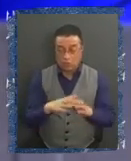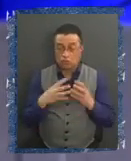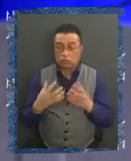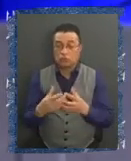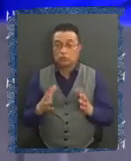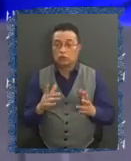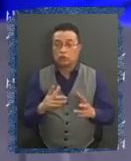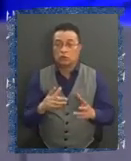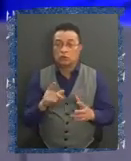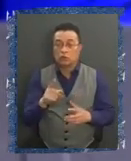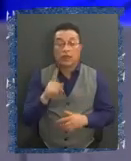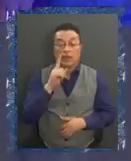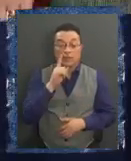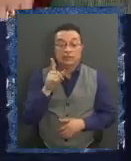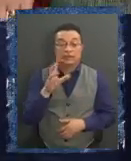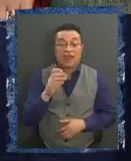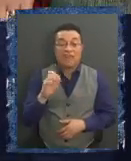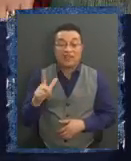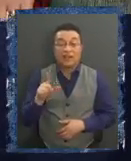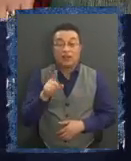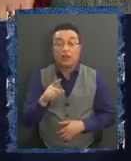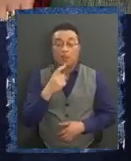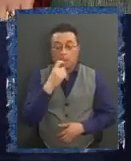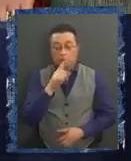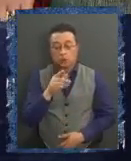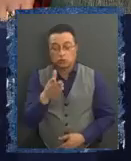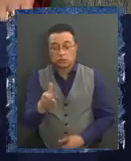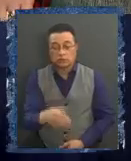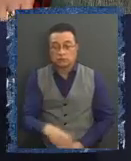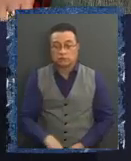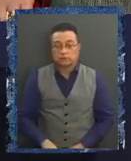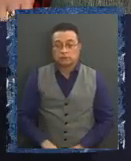Perdón, Isabel, le quiero preguntar, Isabel Godoy.